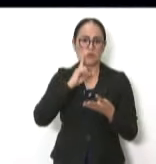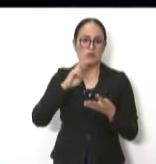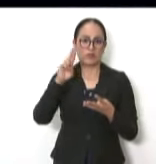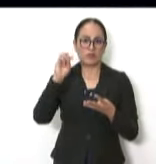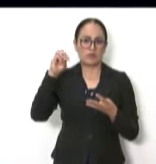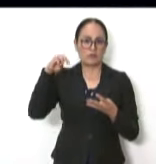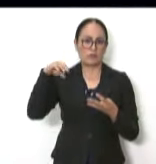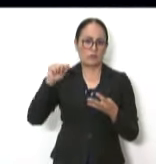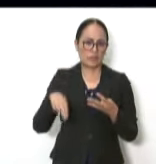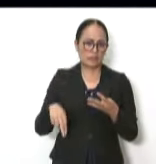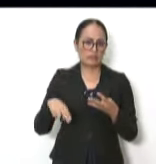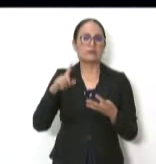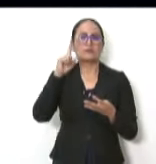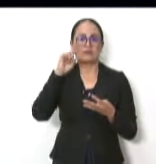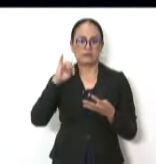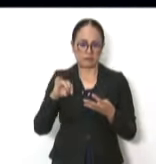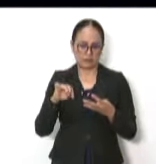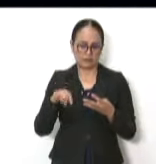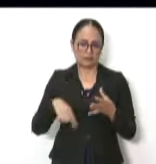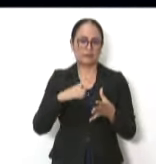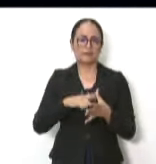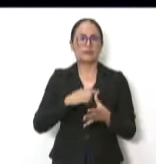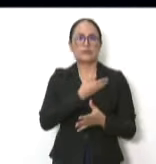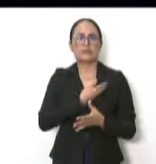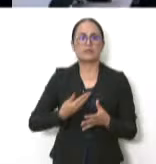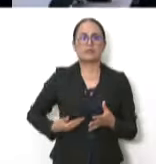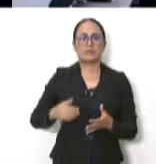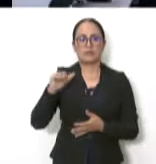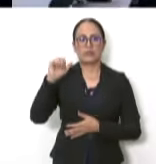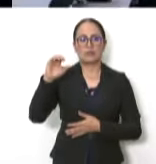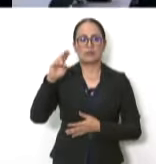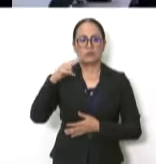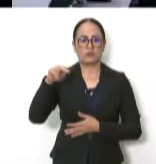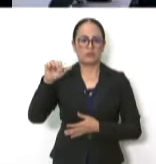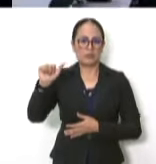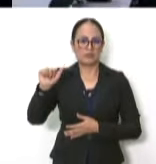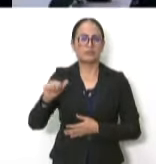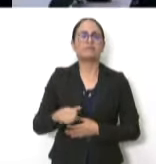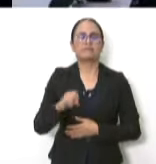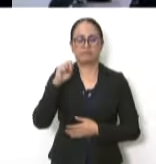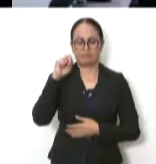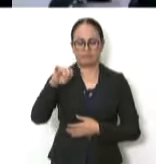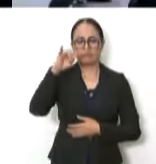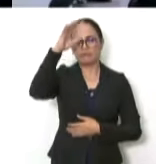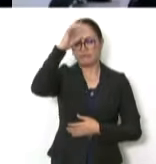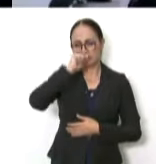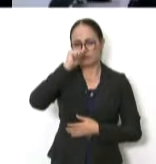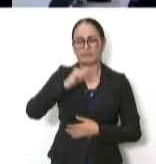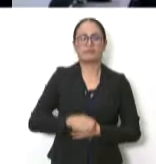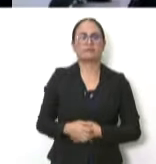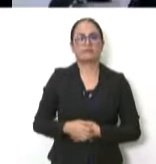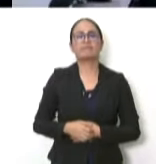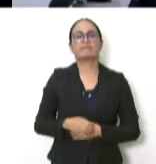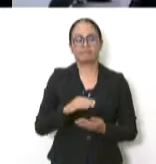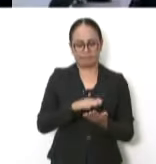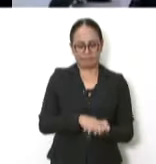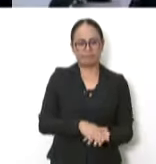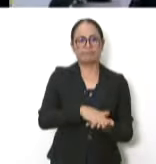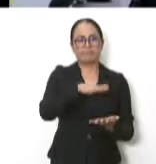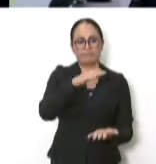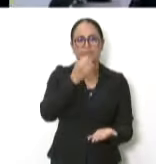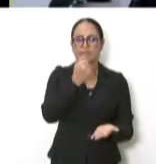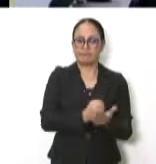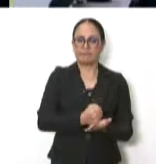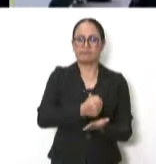A favor. Comisionado Presidente Acuña. A favor también. En consecuencia, se aprueba